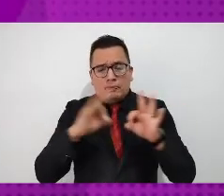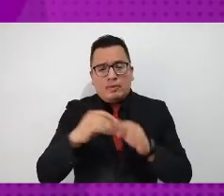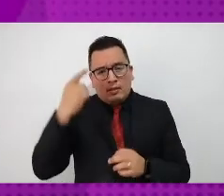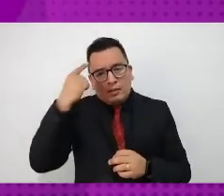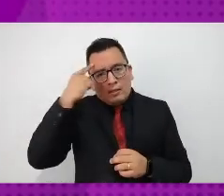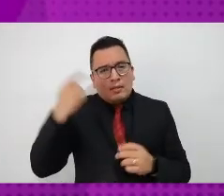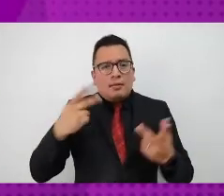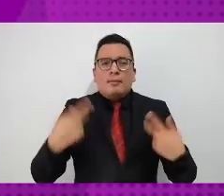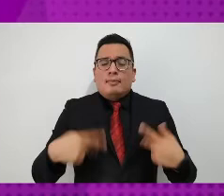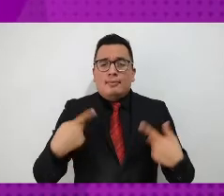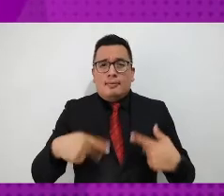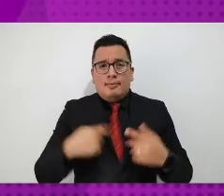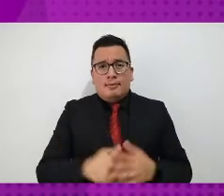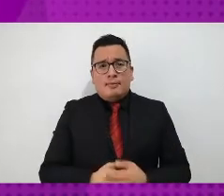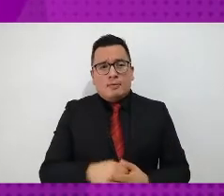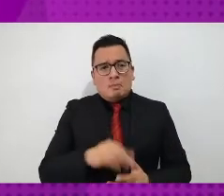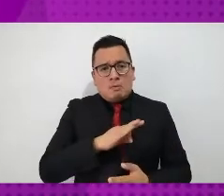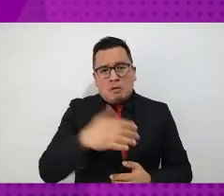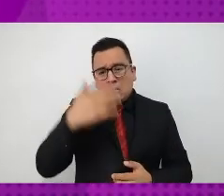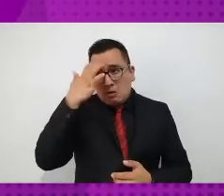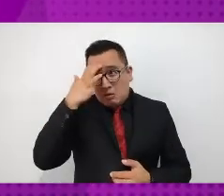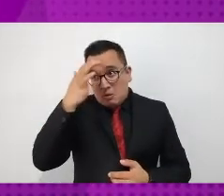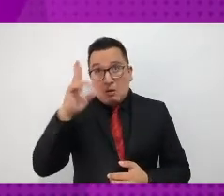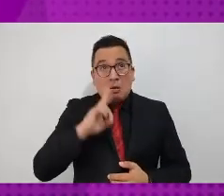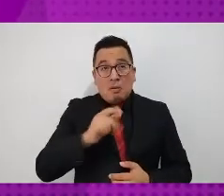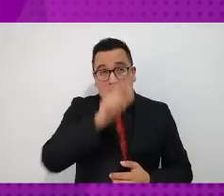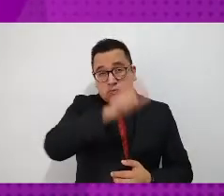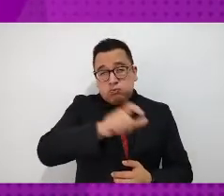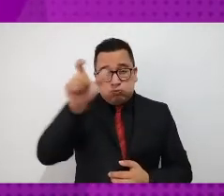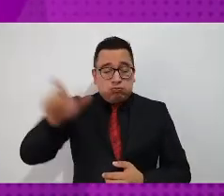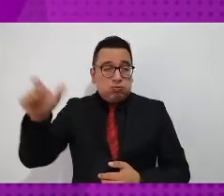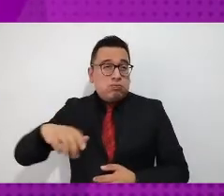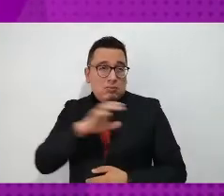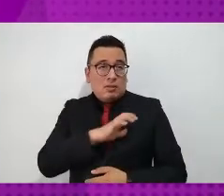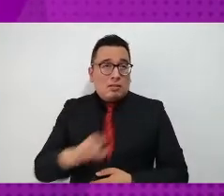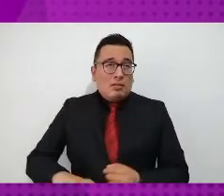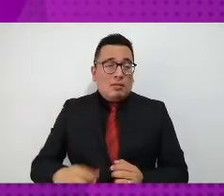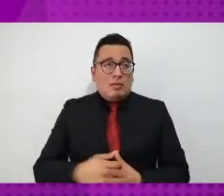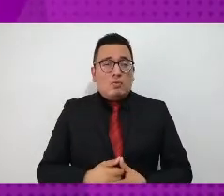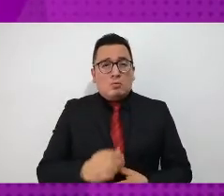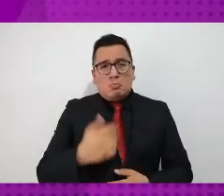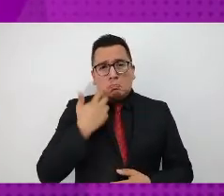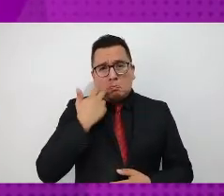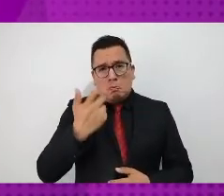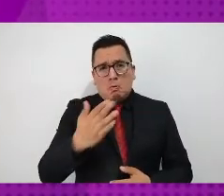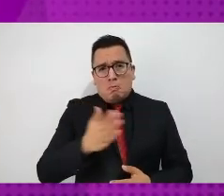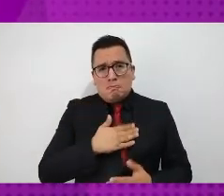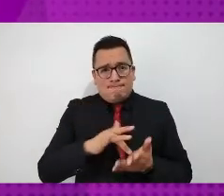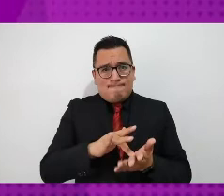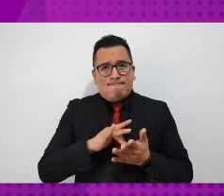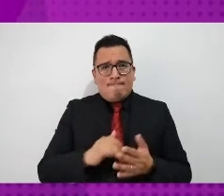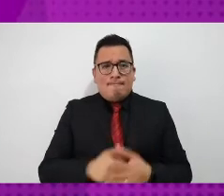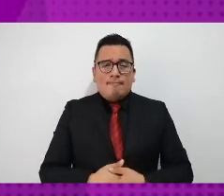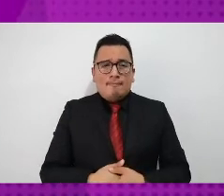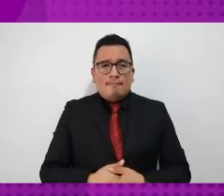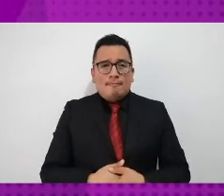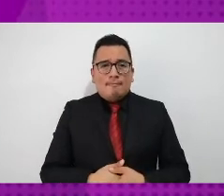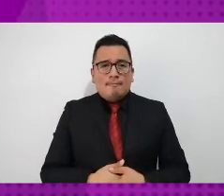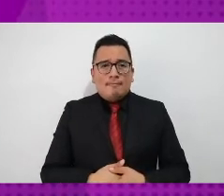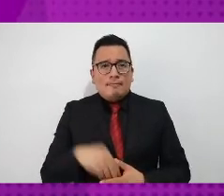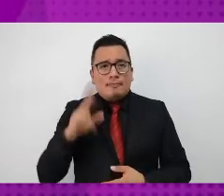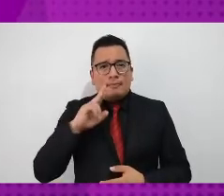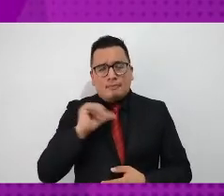para que la ciudadanía conozca a los y las candidatas que buscan el voto la ciudadanía